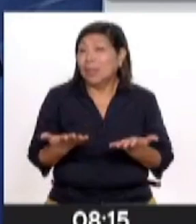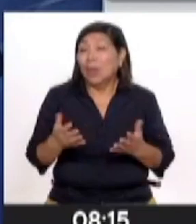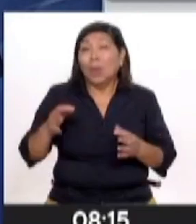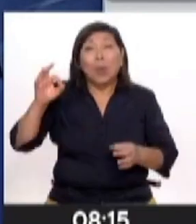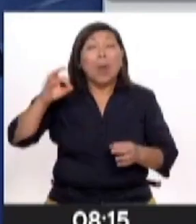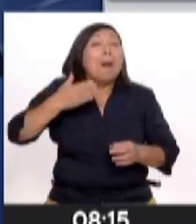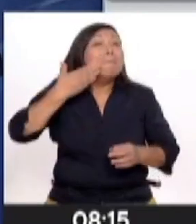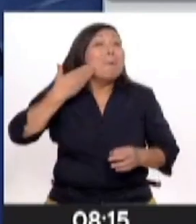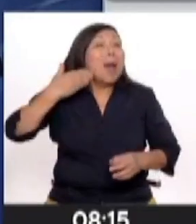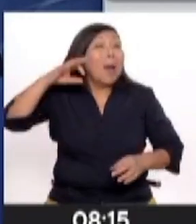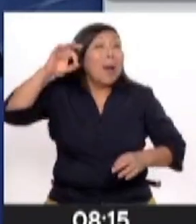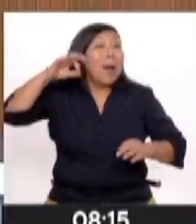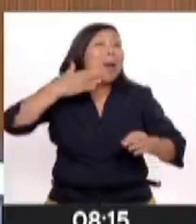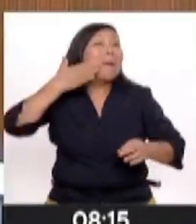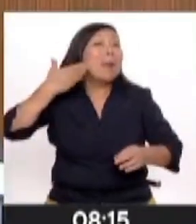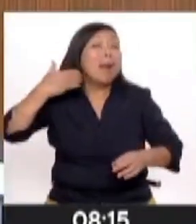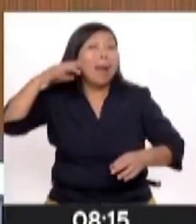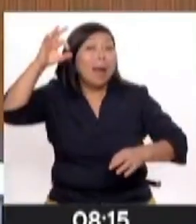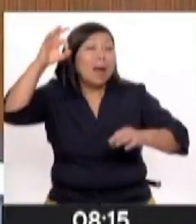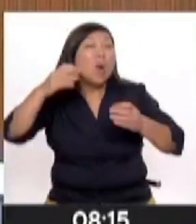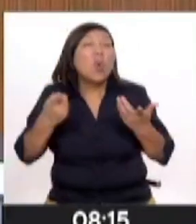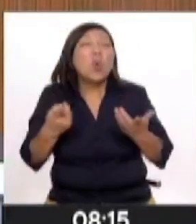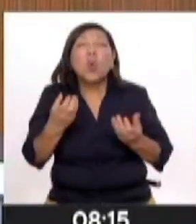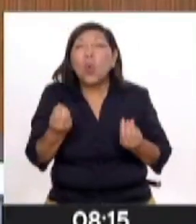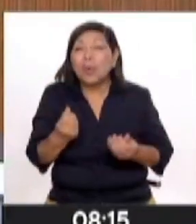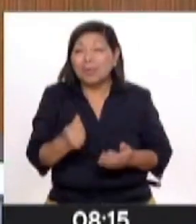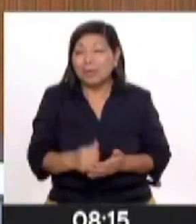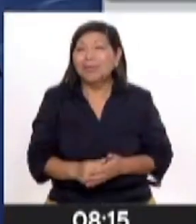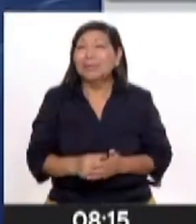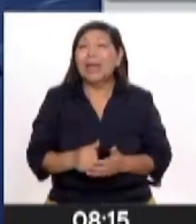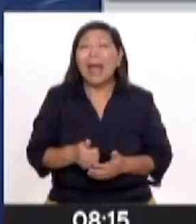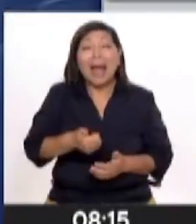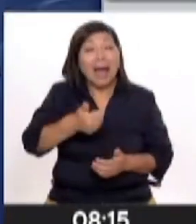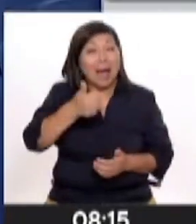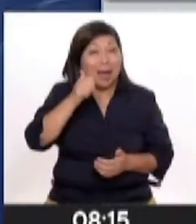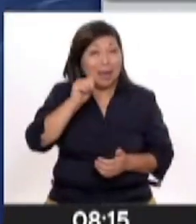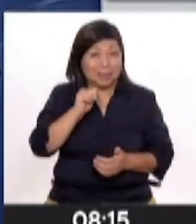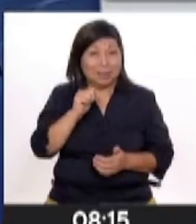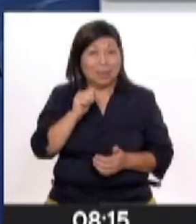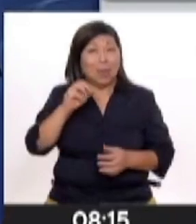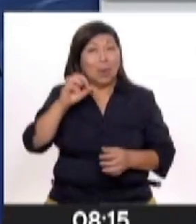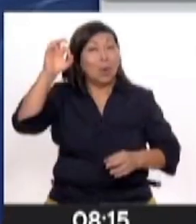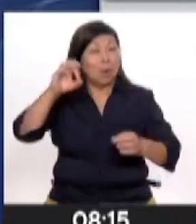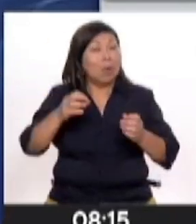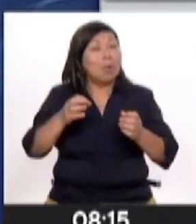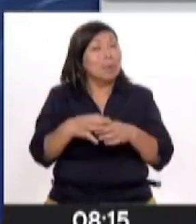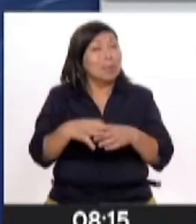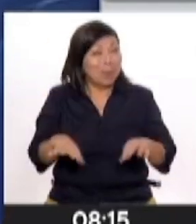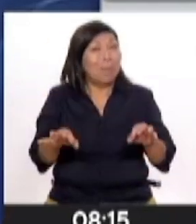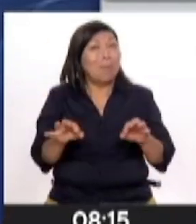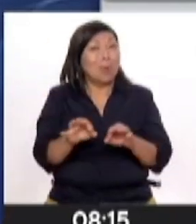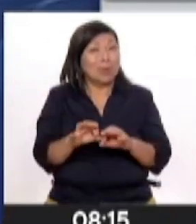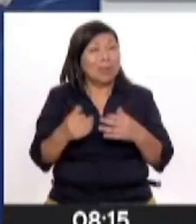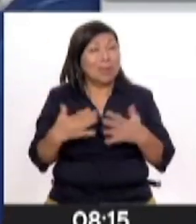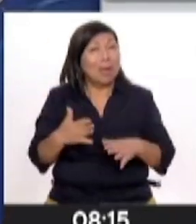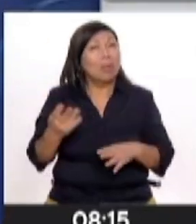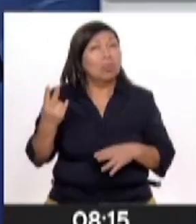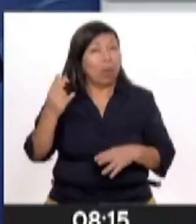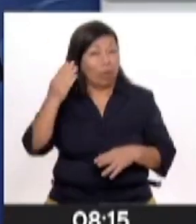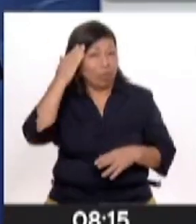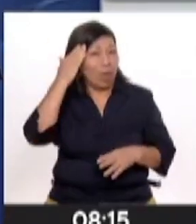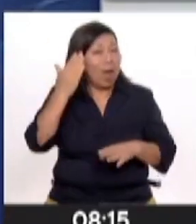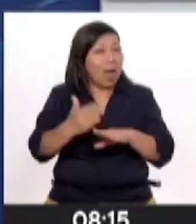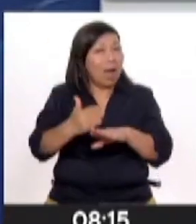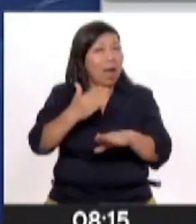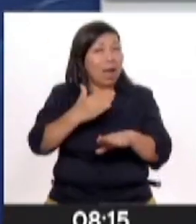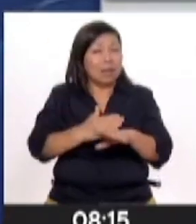Ha cubierto varias zonas de esta región. ¿Cuál es el pronóstico hoy? Sí, el día de ayer hemos tenido nevadas bastante importantes, en realidad ya desde hace dos días.